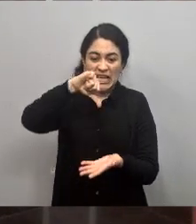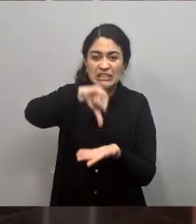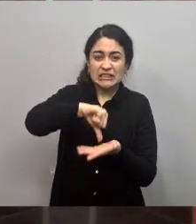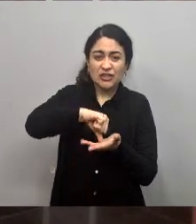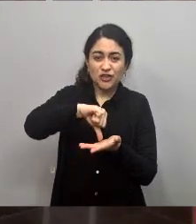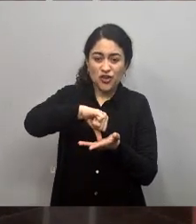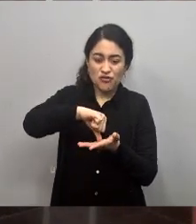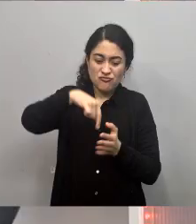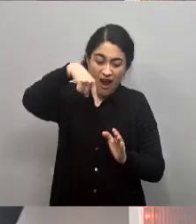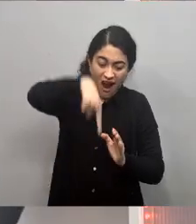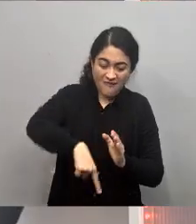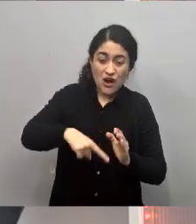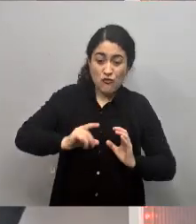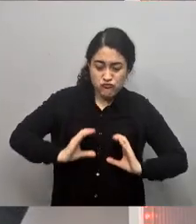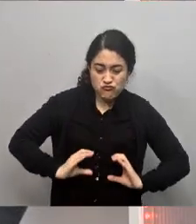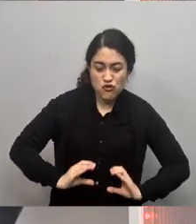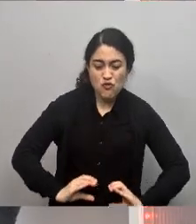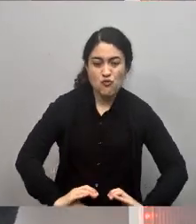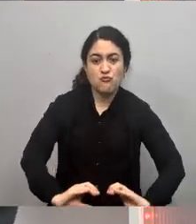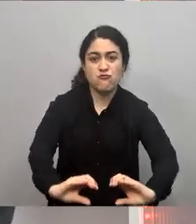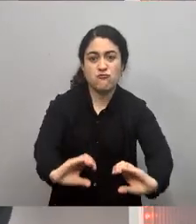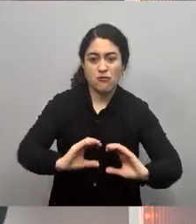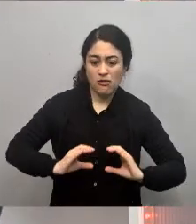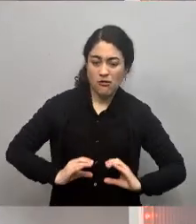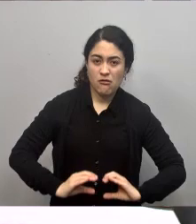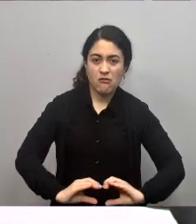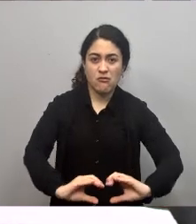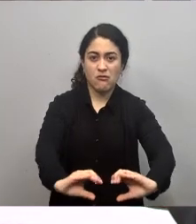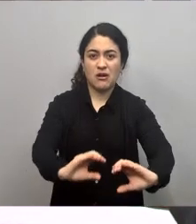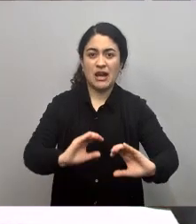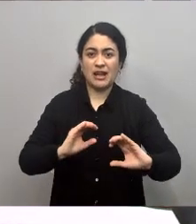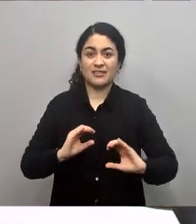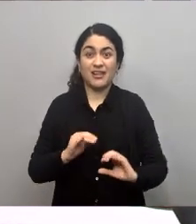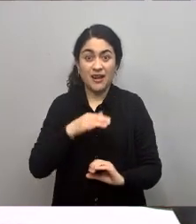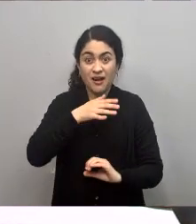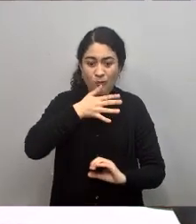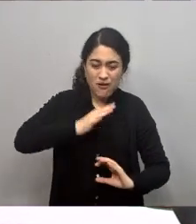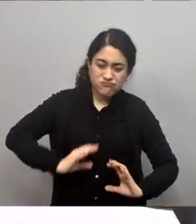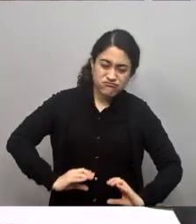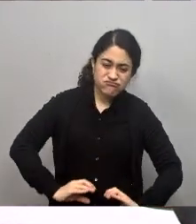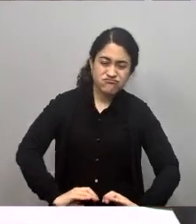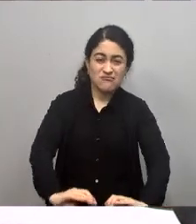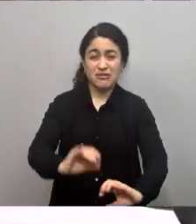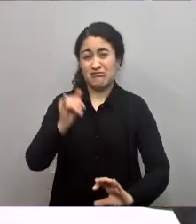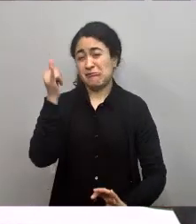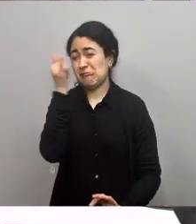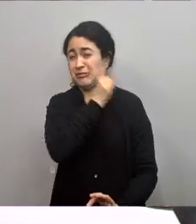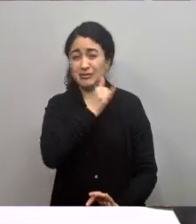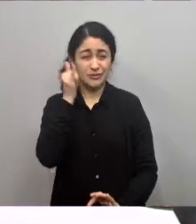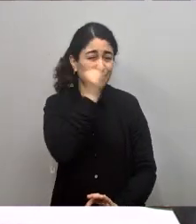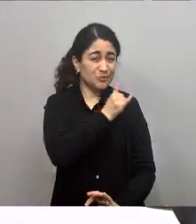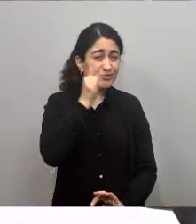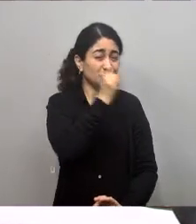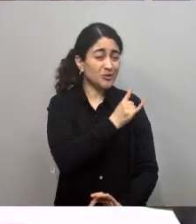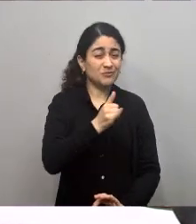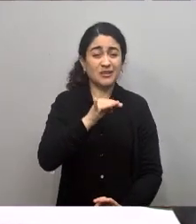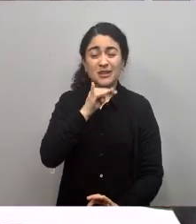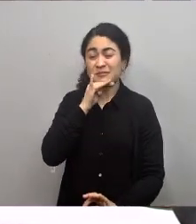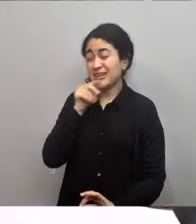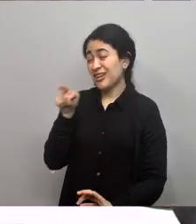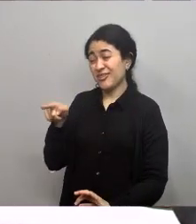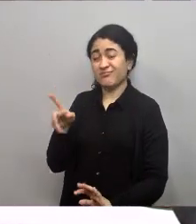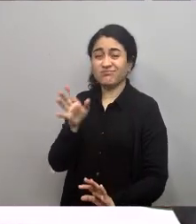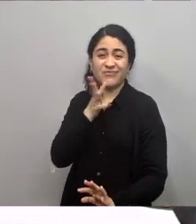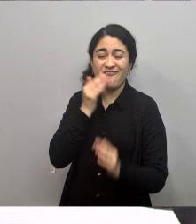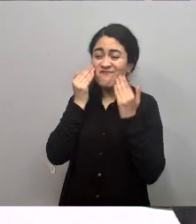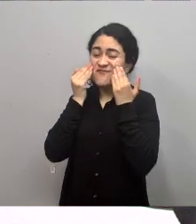sea, el presidente también lo anunció. Ha tenido las peores cargas respecto a la contaminación y beneficios de esta